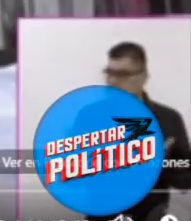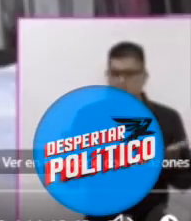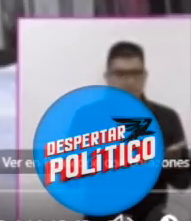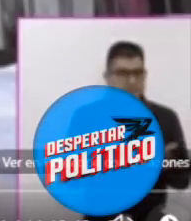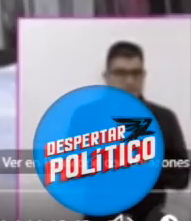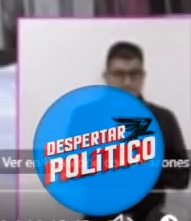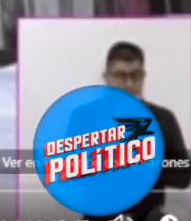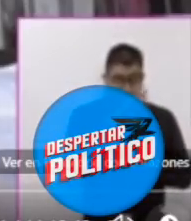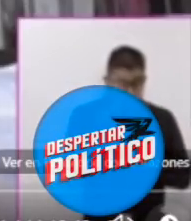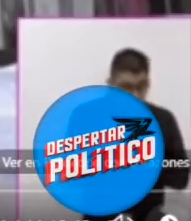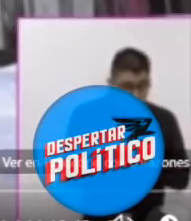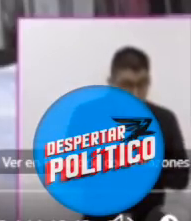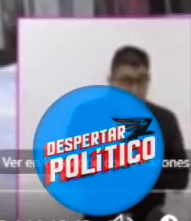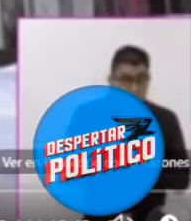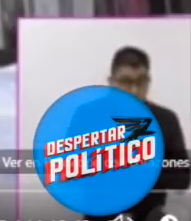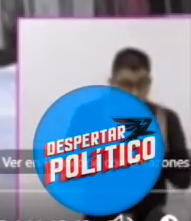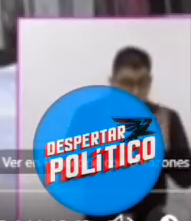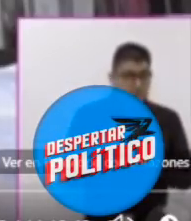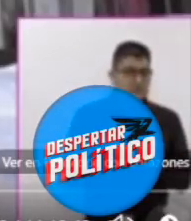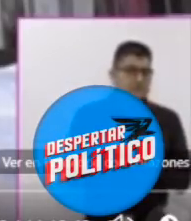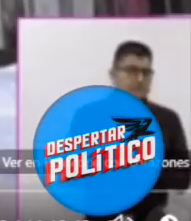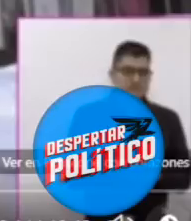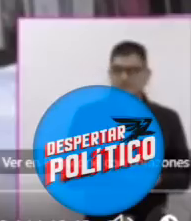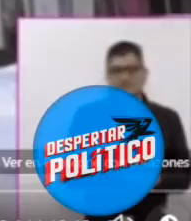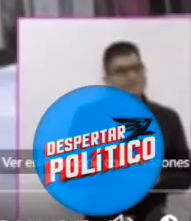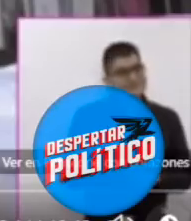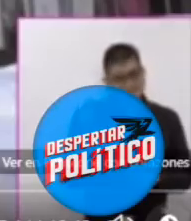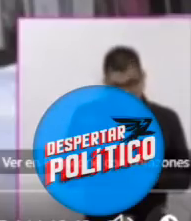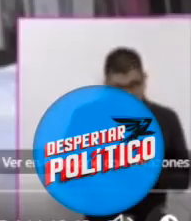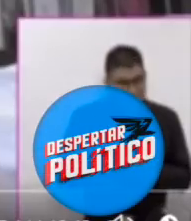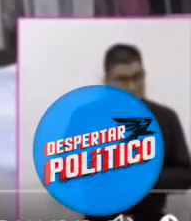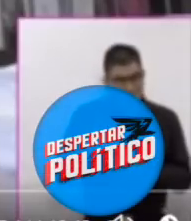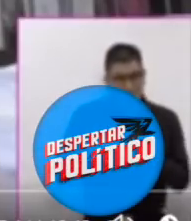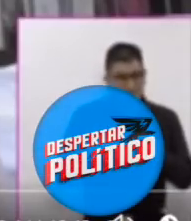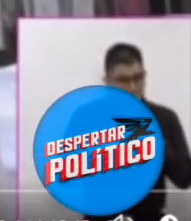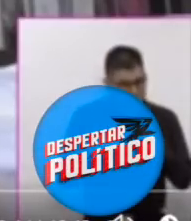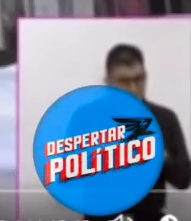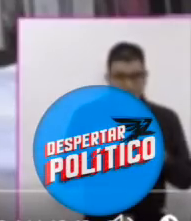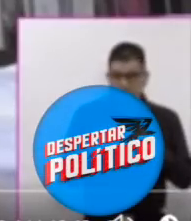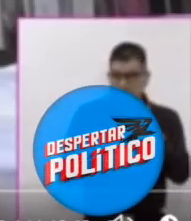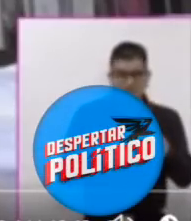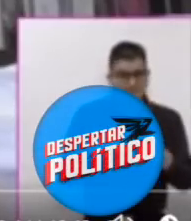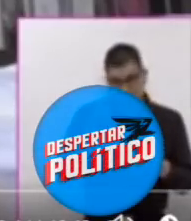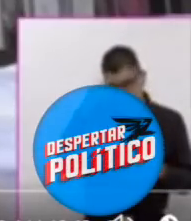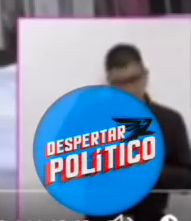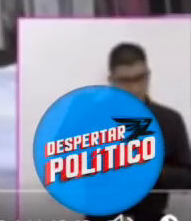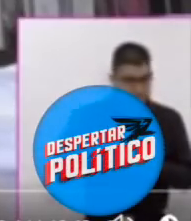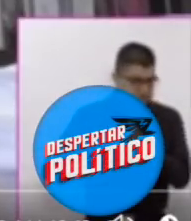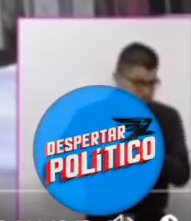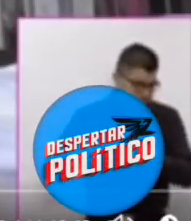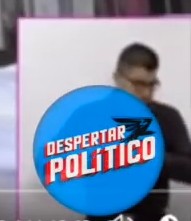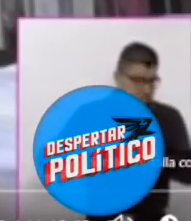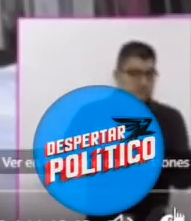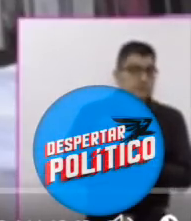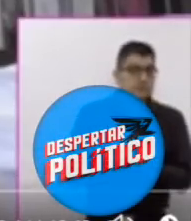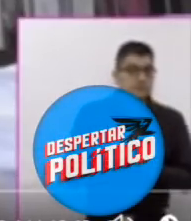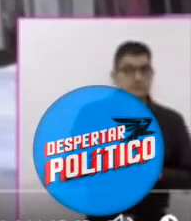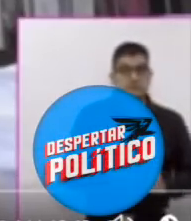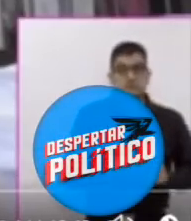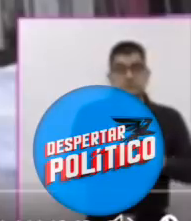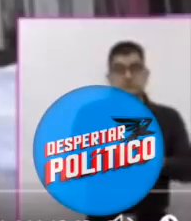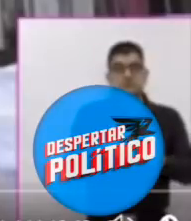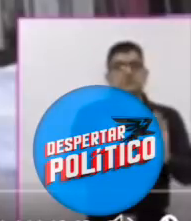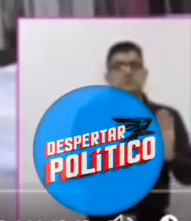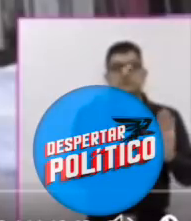desahogar que hay en necesidad de continuar con ese desahogo procesal pero hoy lo que se estaba presentando aquí